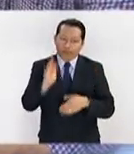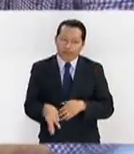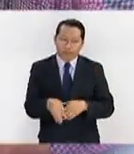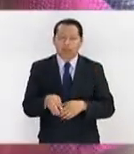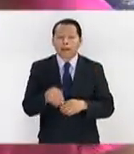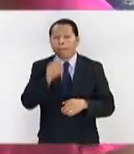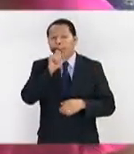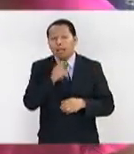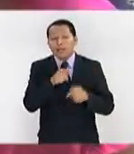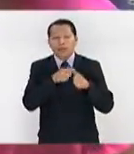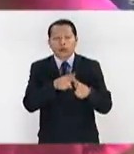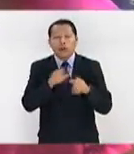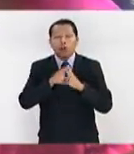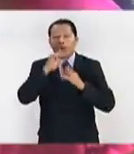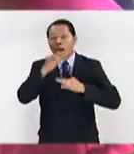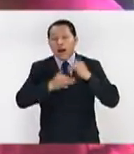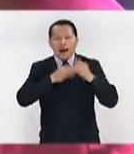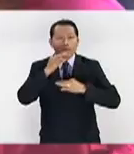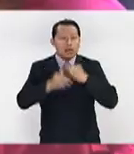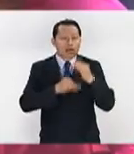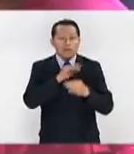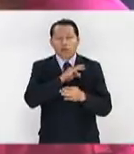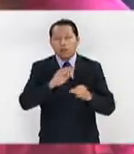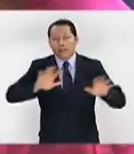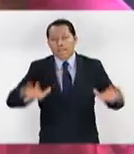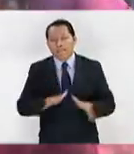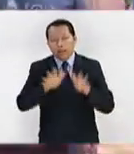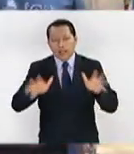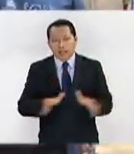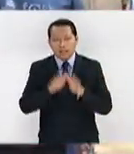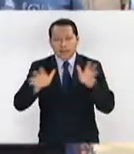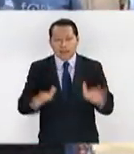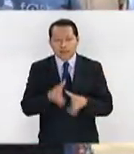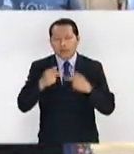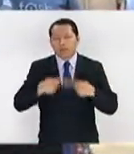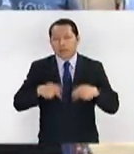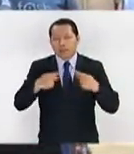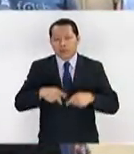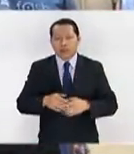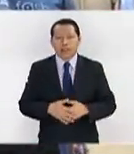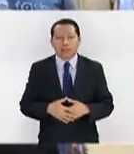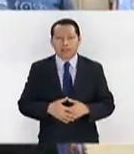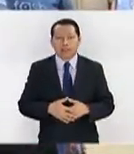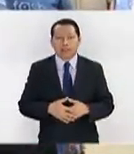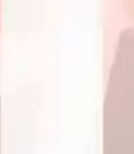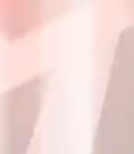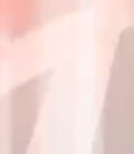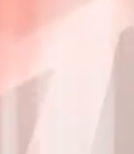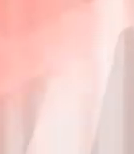en marcha una campaña de difusión para promover la participación de los ciudadanos.